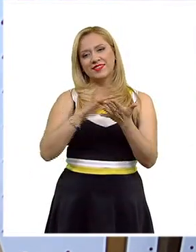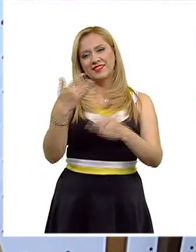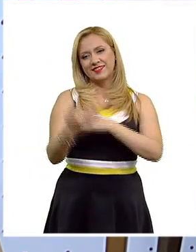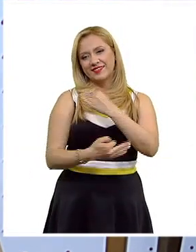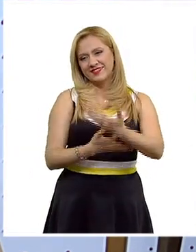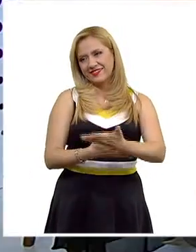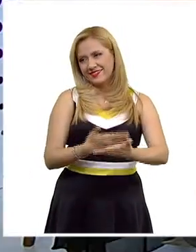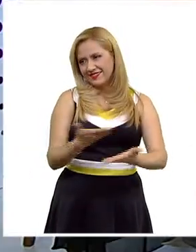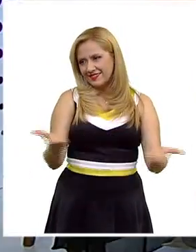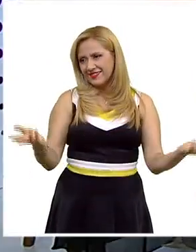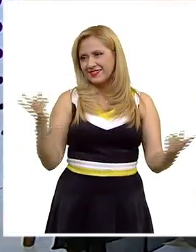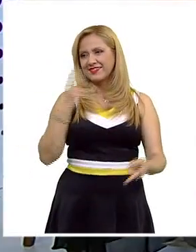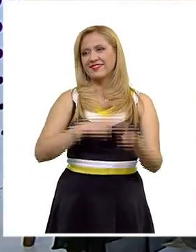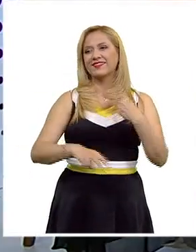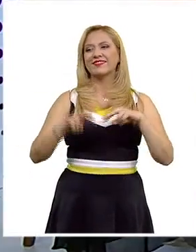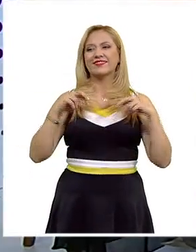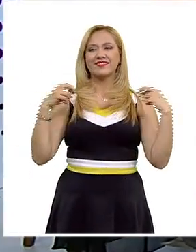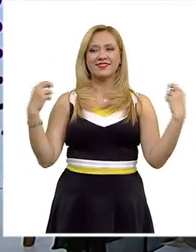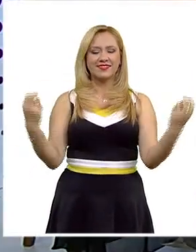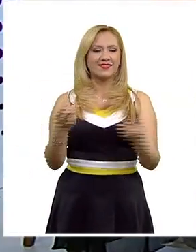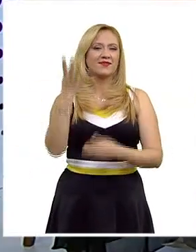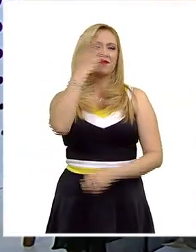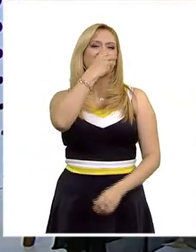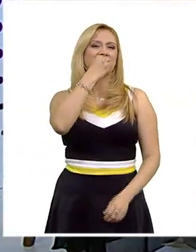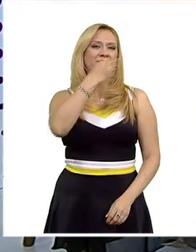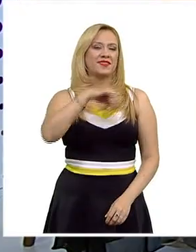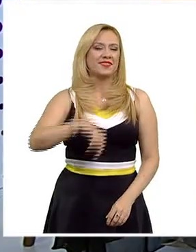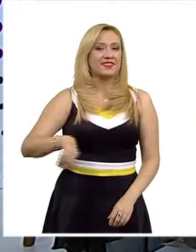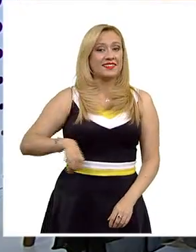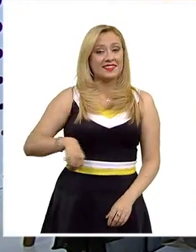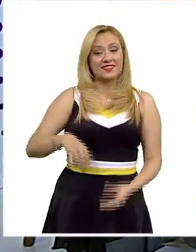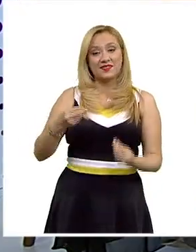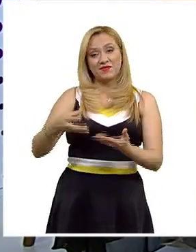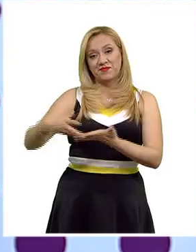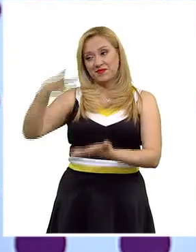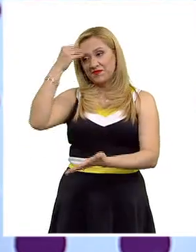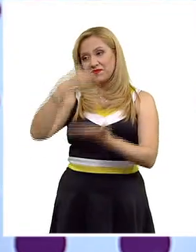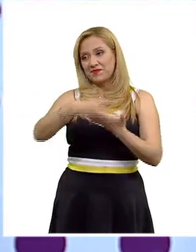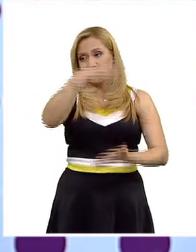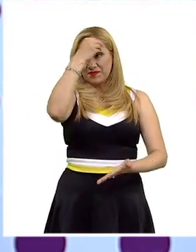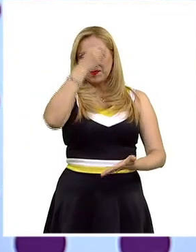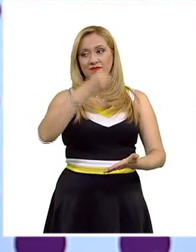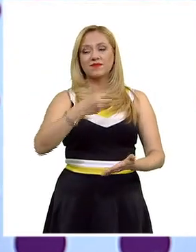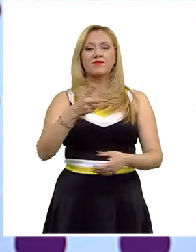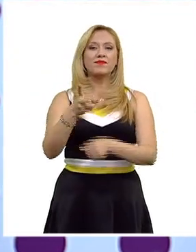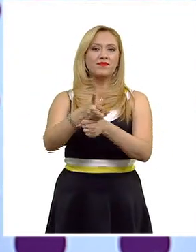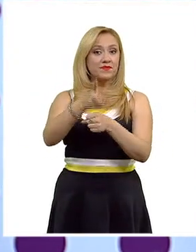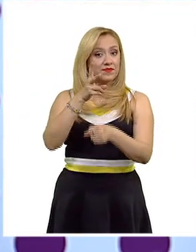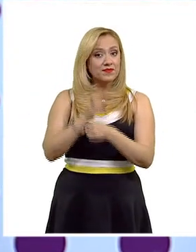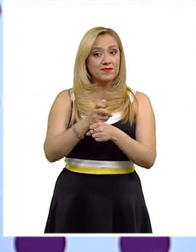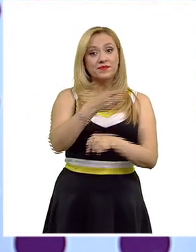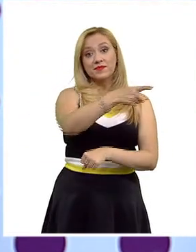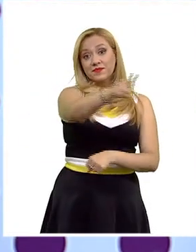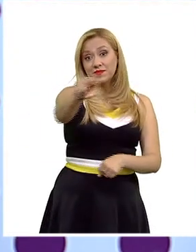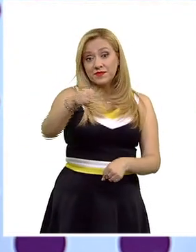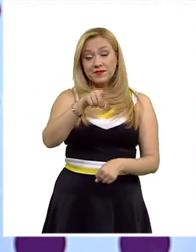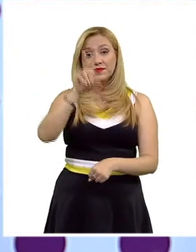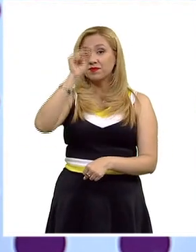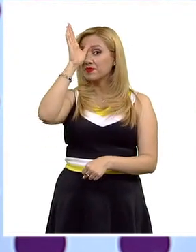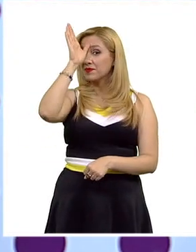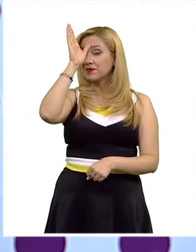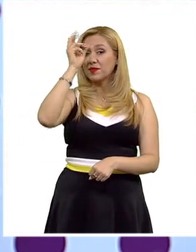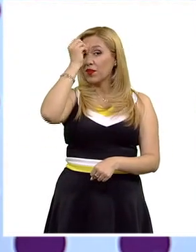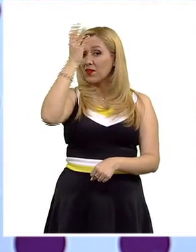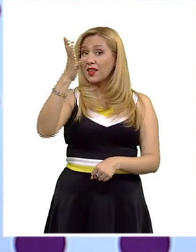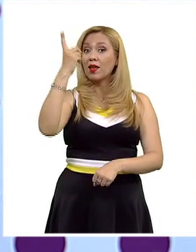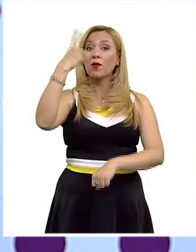todas por estar aquí. Creo que fue un excelente programa, hemos aprendido mucho, y bueno, los invitamos a quienes nos ven a la próxima